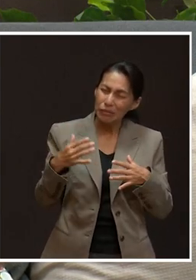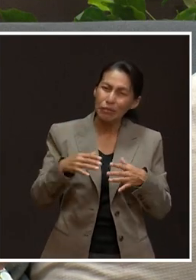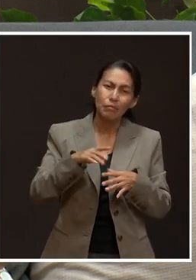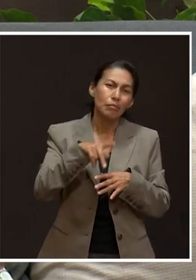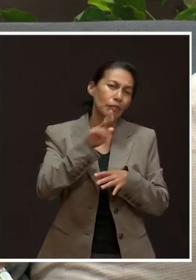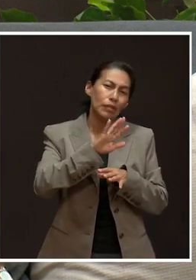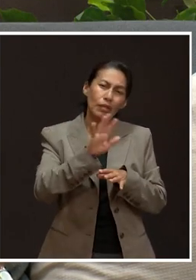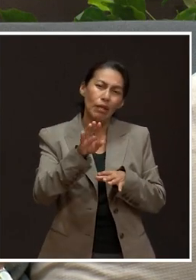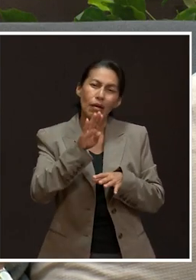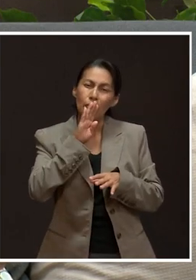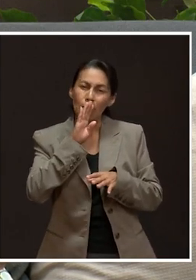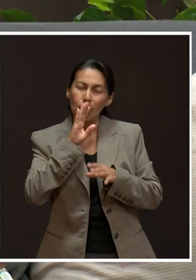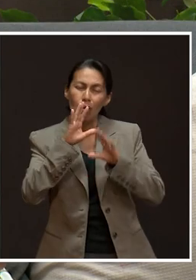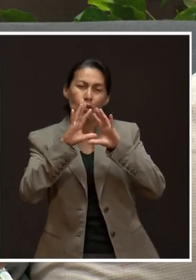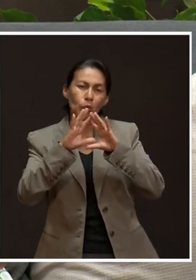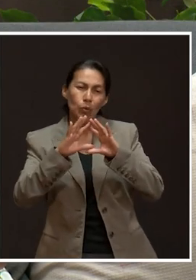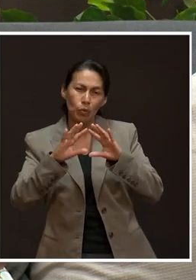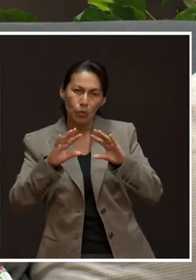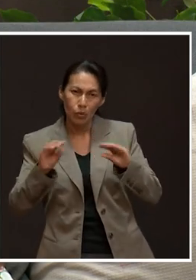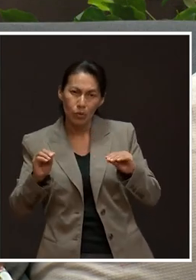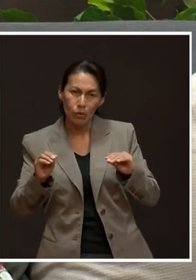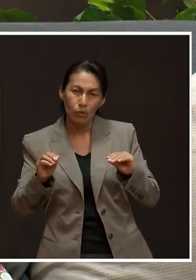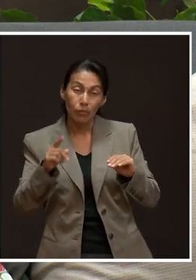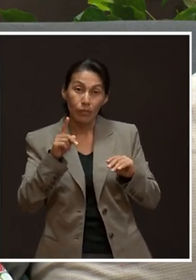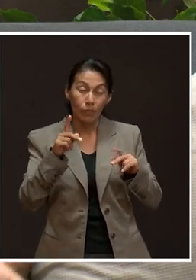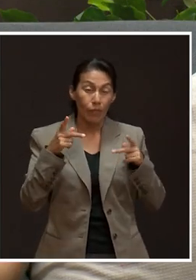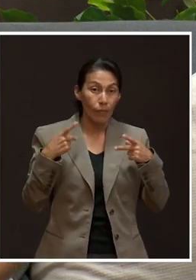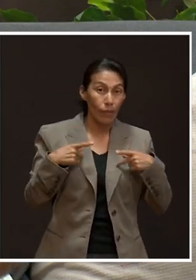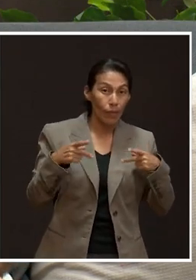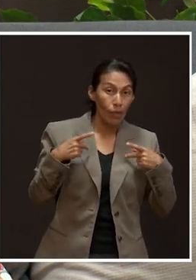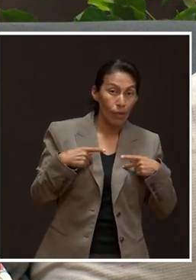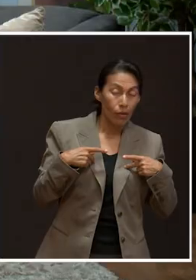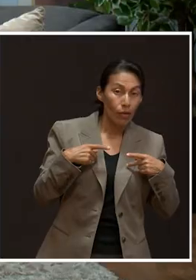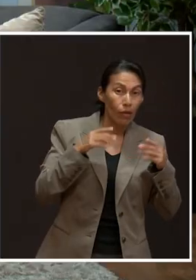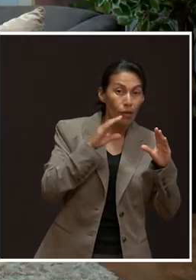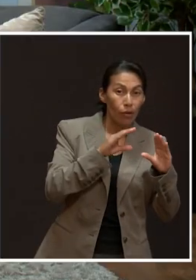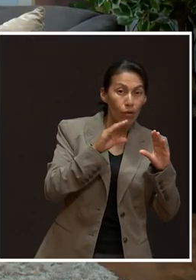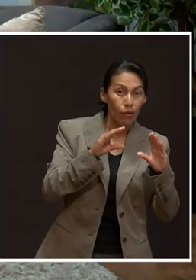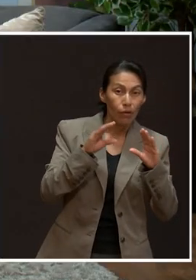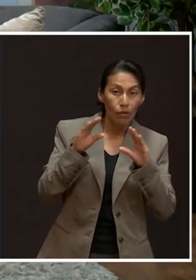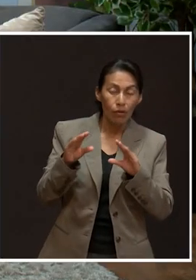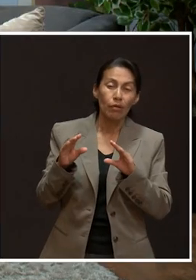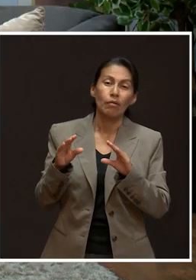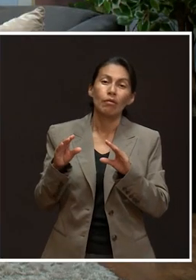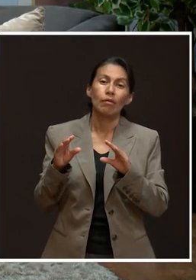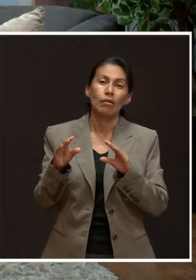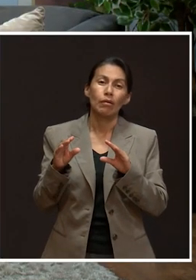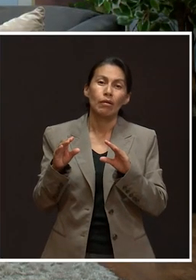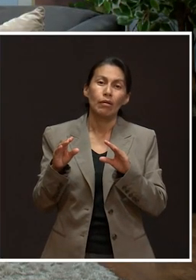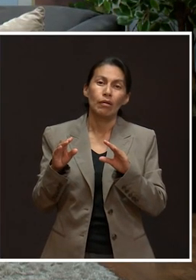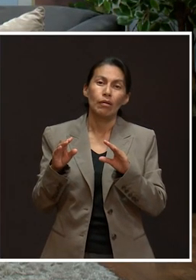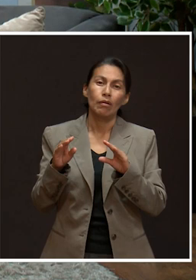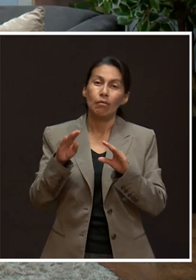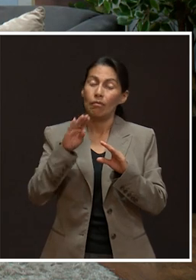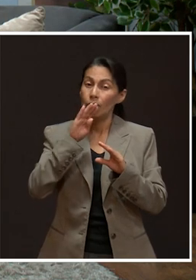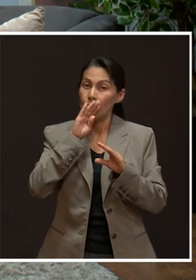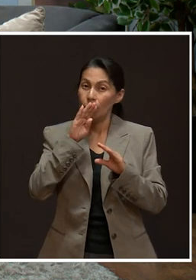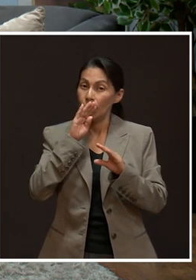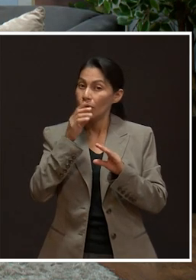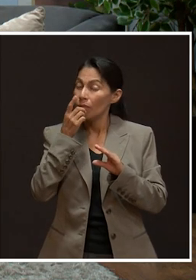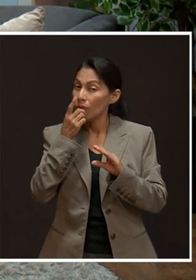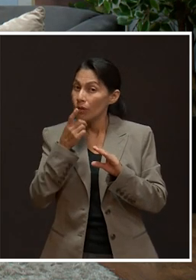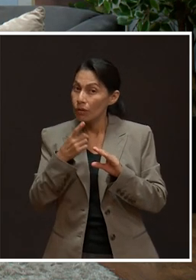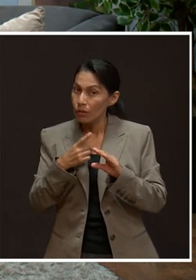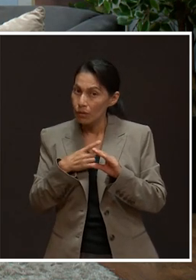pasó todo, que ya mi mamá estuvo bien, que salió con bien. Incluso había una persona con ella cuidando. Y algo que me dijo mi mamá